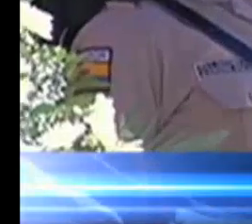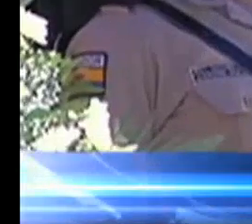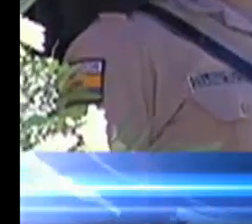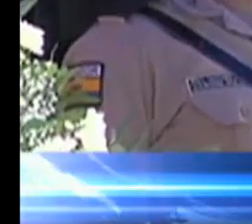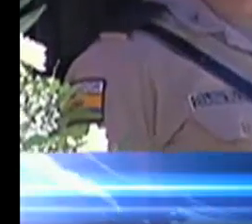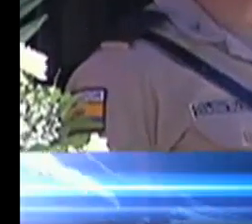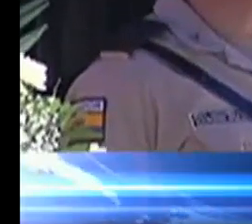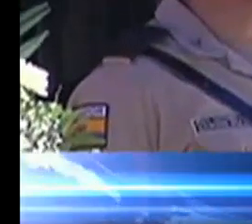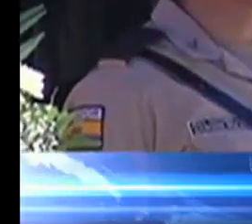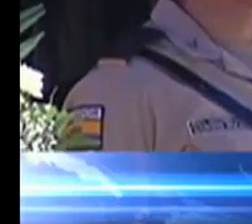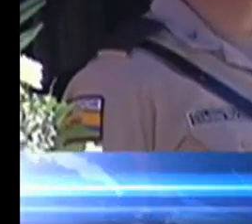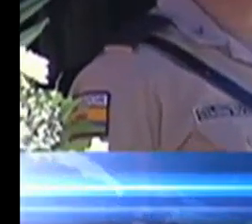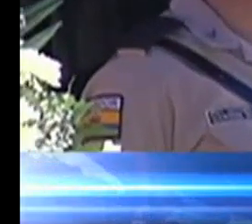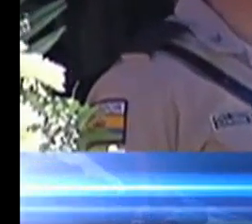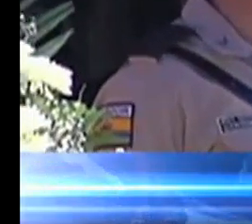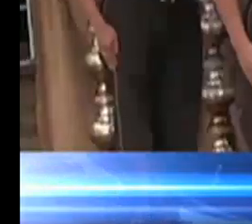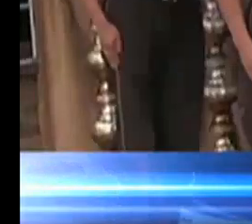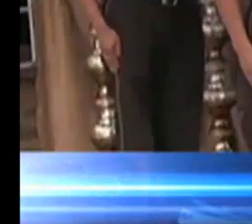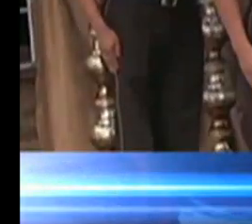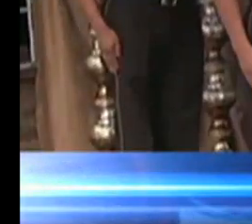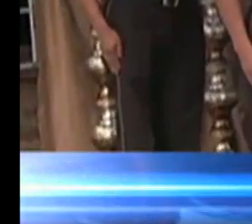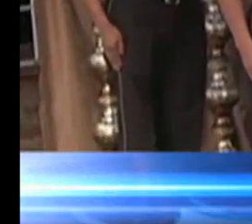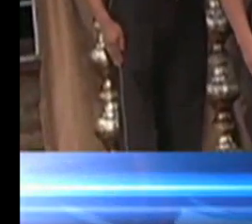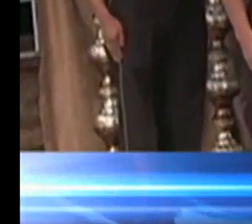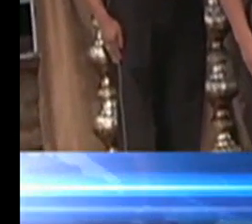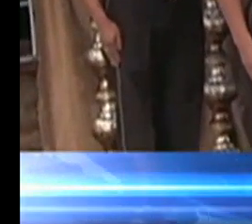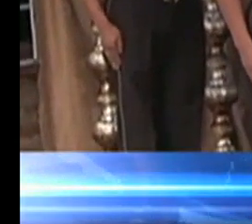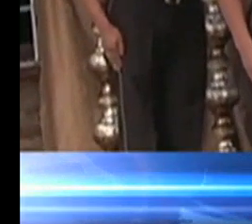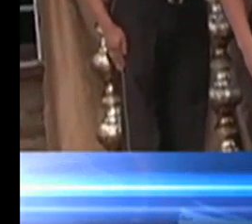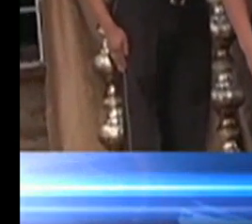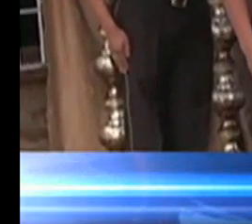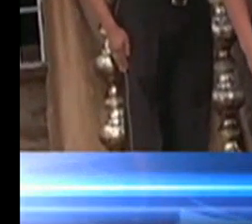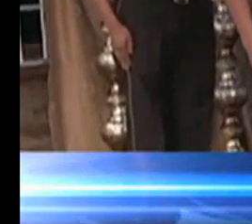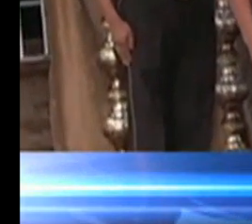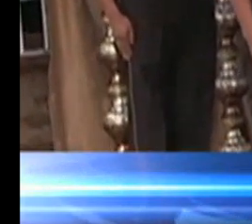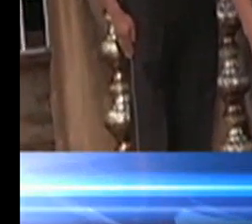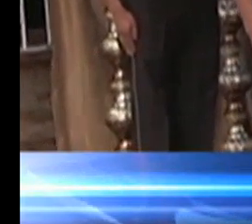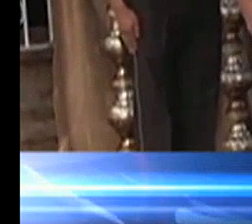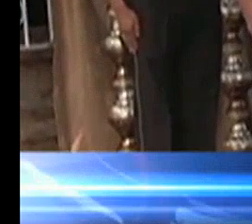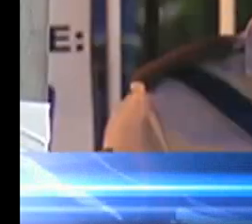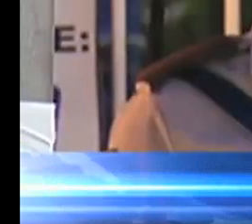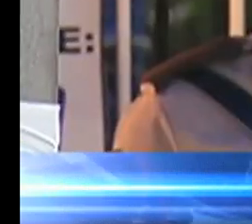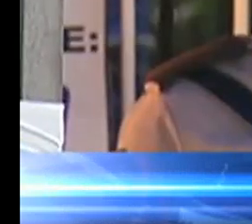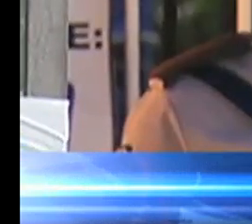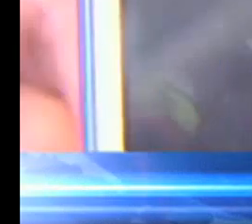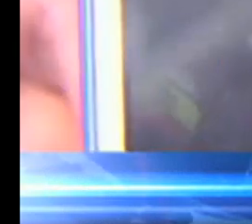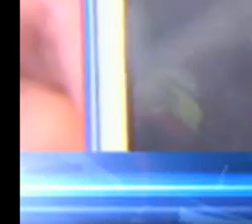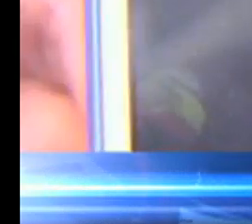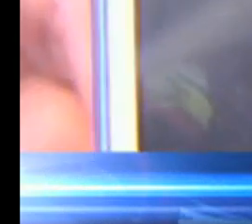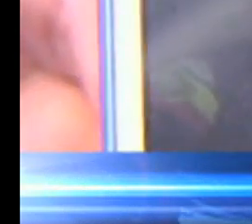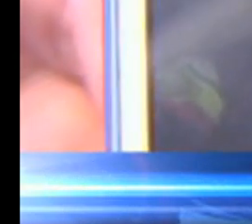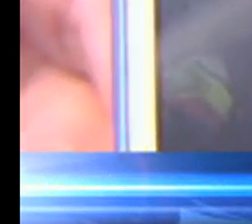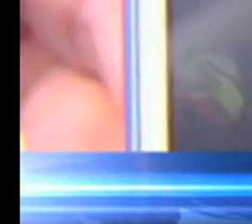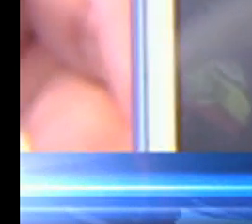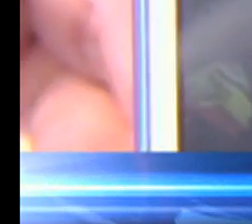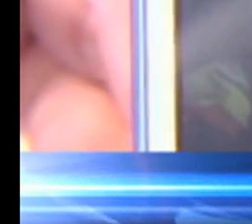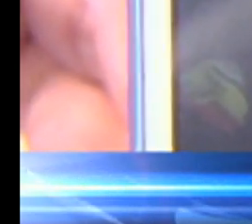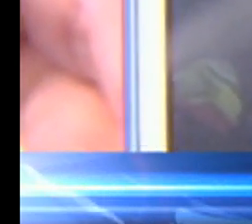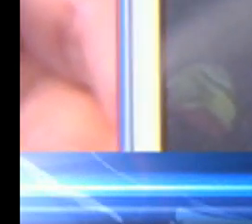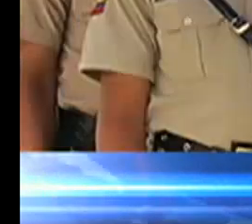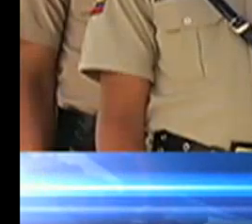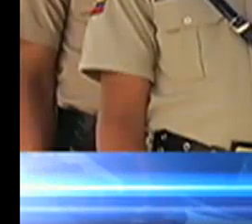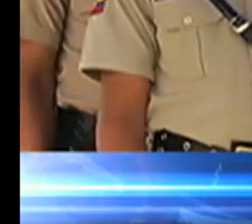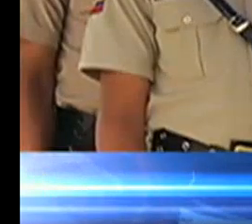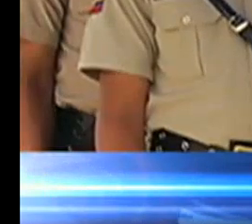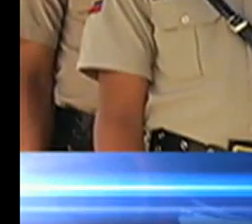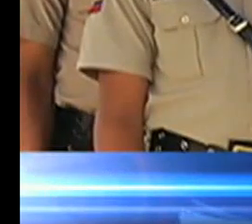Policía murió presuntamente a causa de la influenza AH1N1. De confirmarse el caso, se trataría del segundo fallecimiento en las